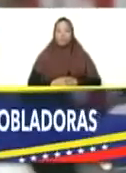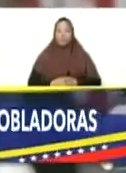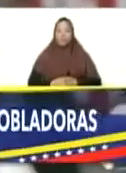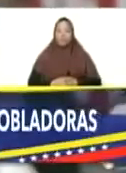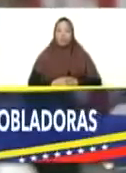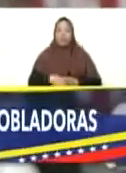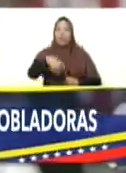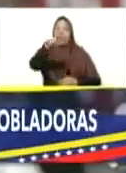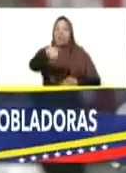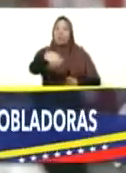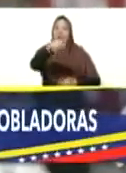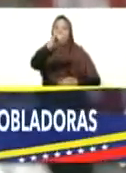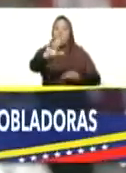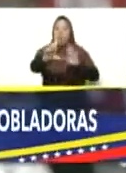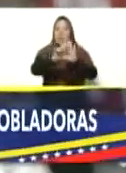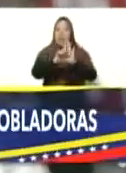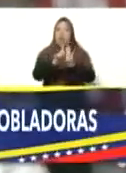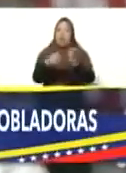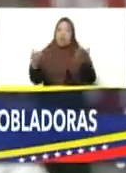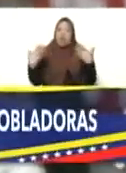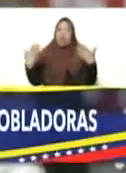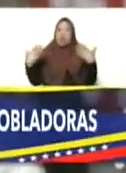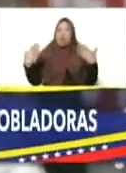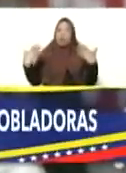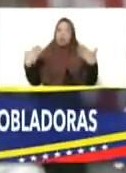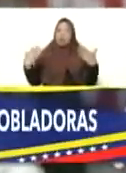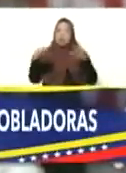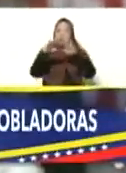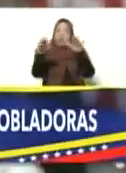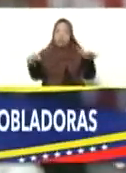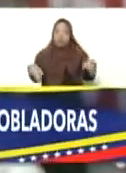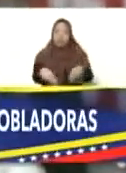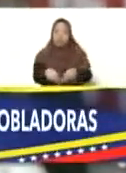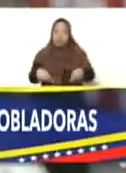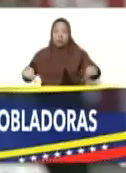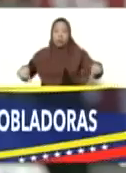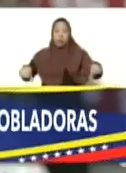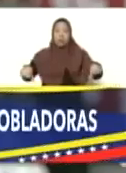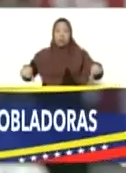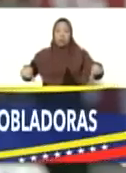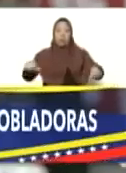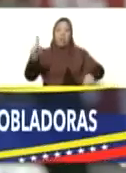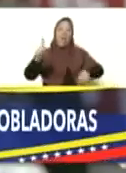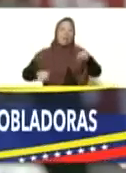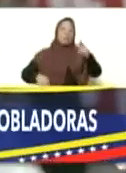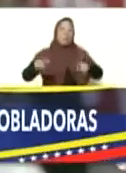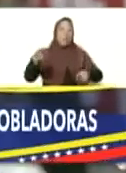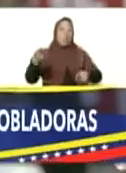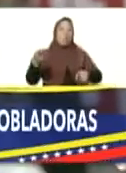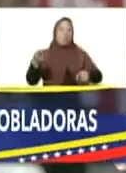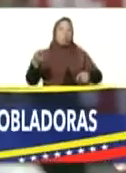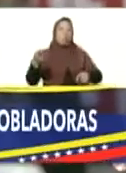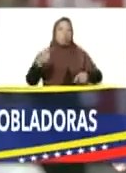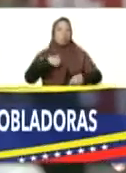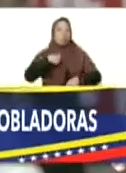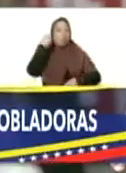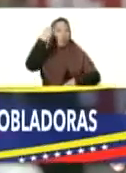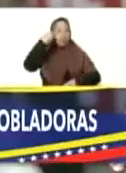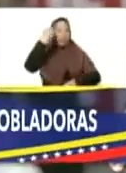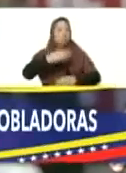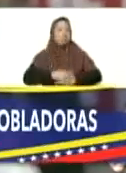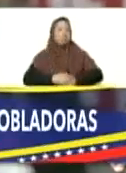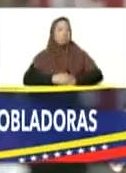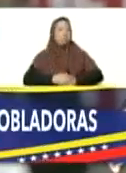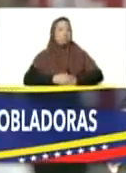también está la ley de emergencia para terrenos vivienda nosotros no nosotros somos algo así como los creadores